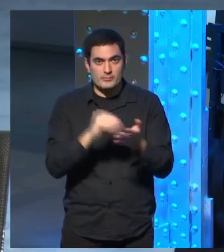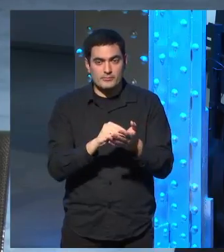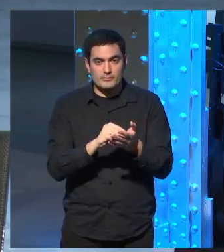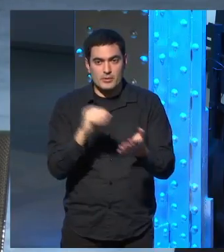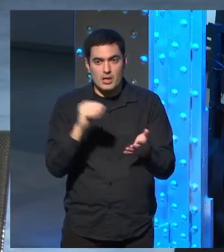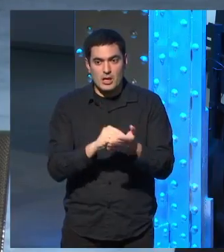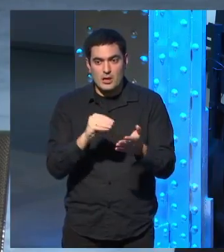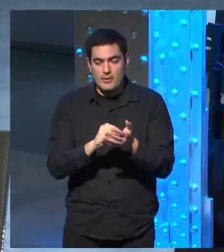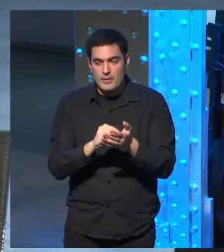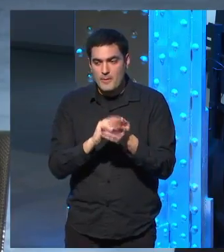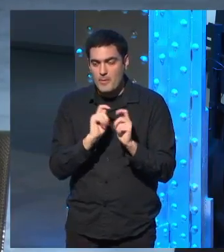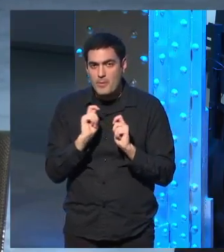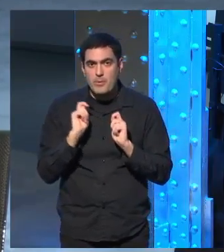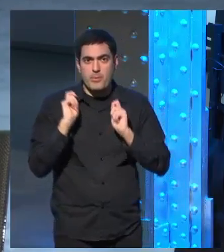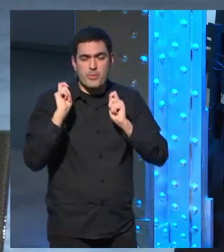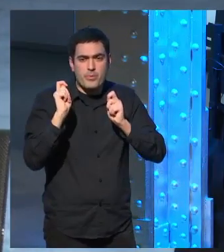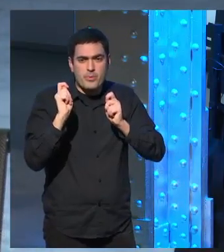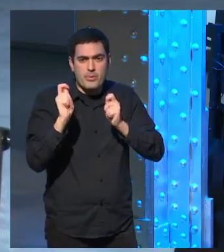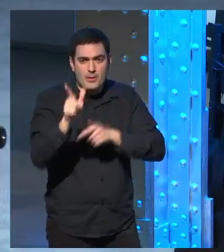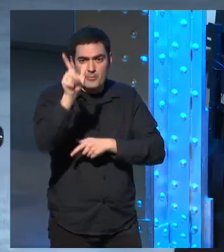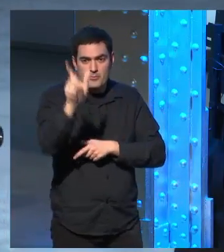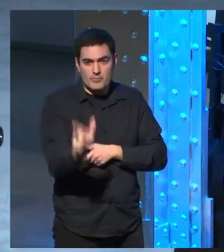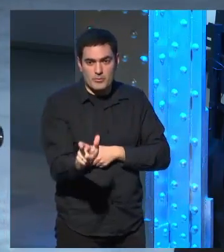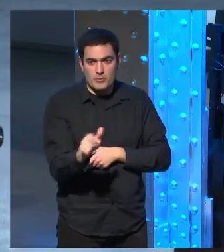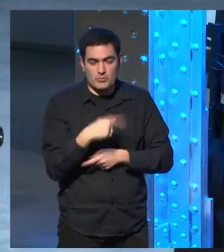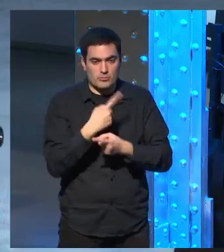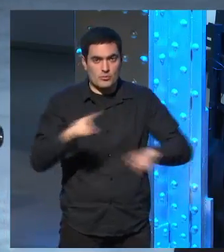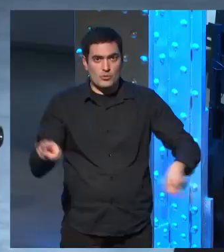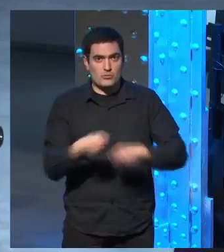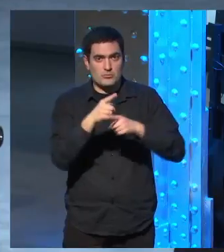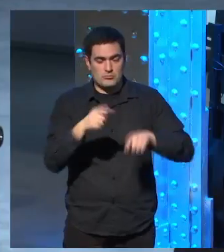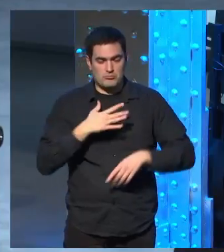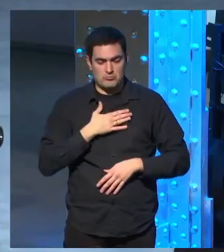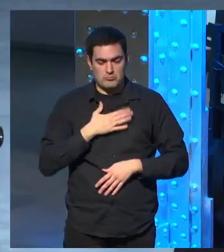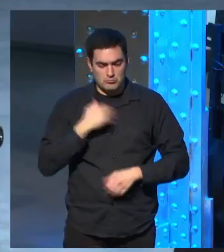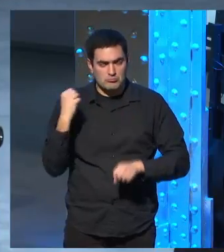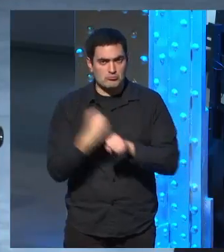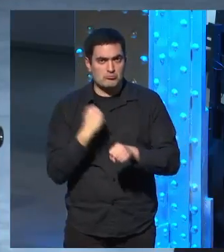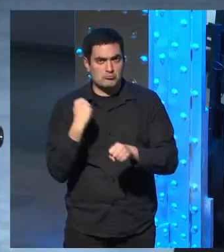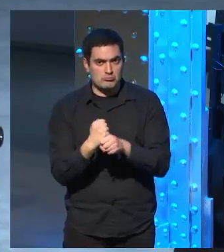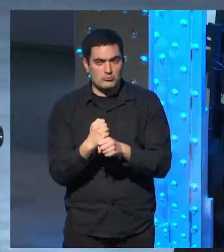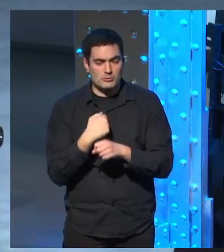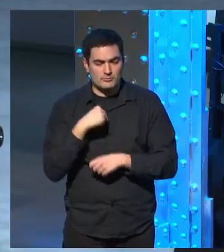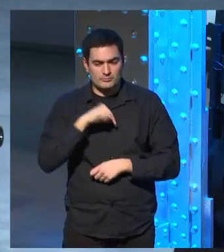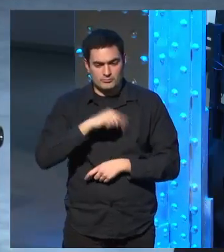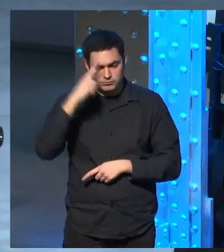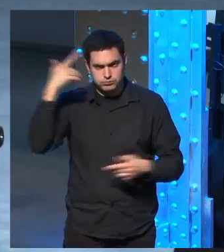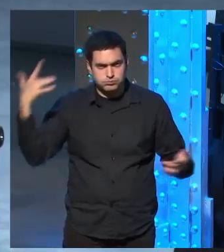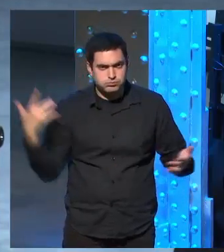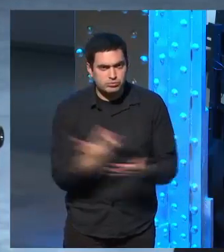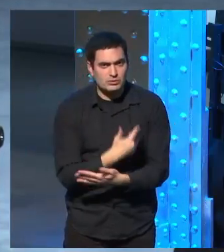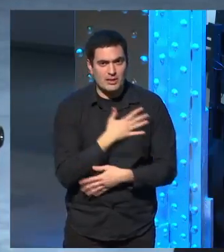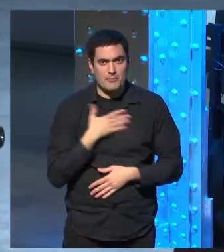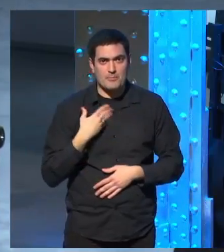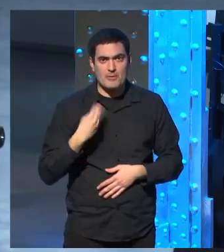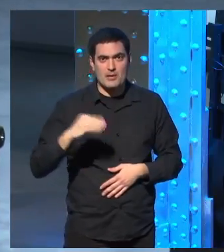llegar o sea, uno como intérprete dice, tienes siempre un poco la frustración de querer más,